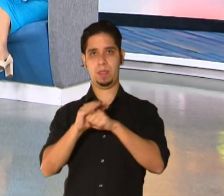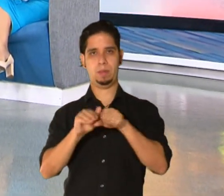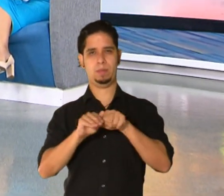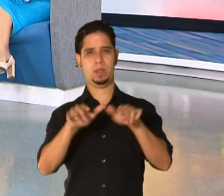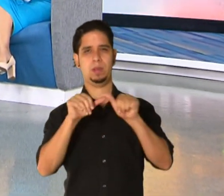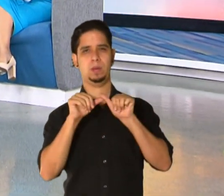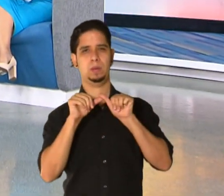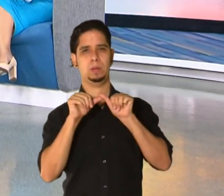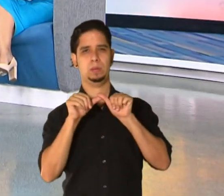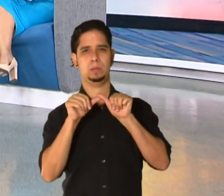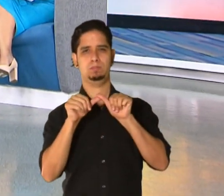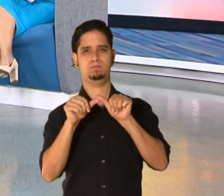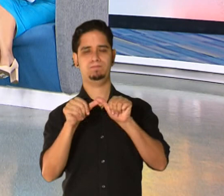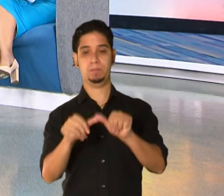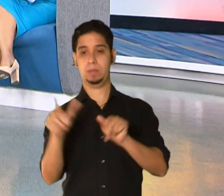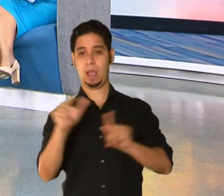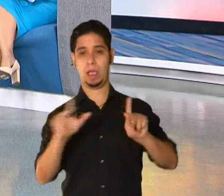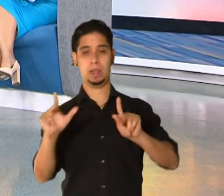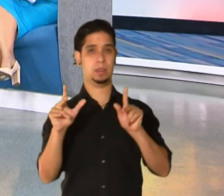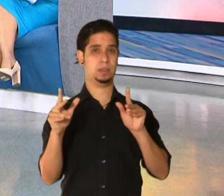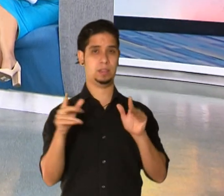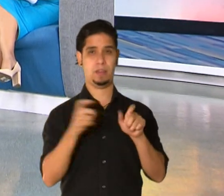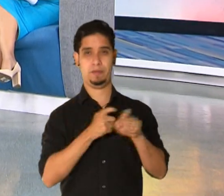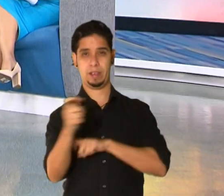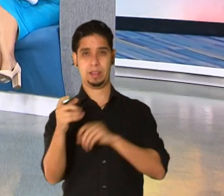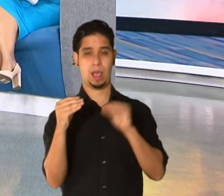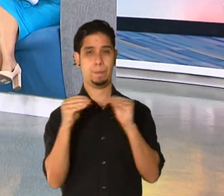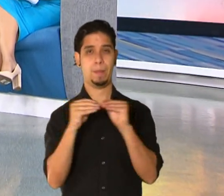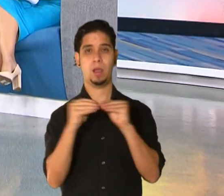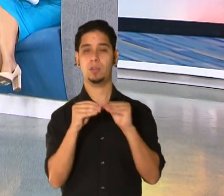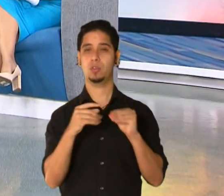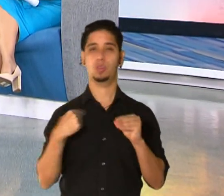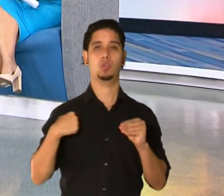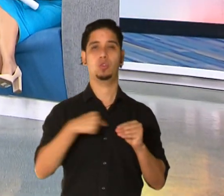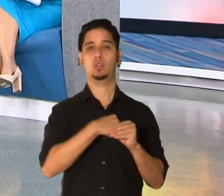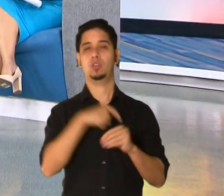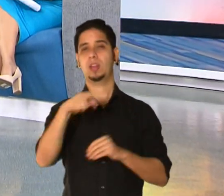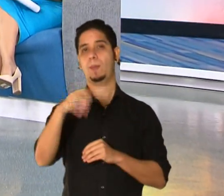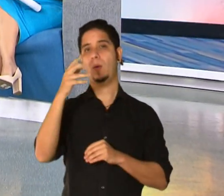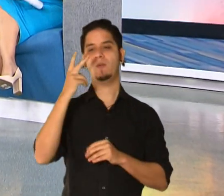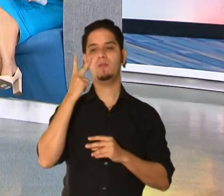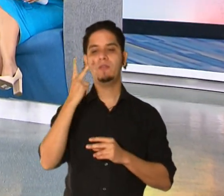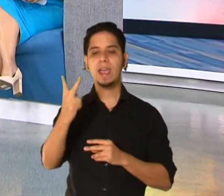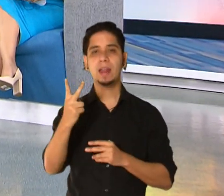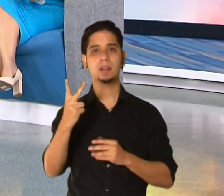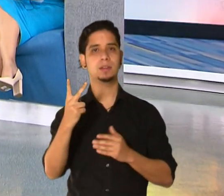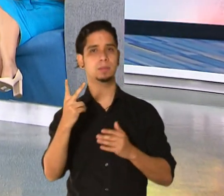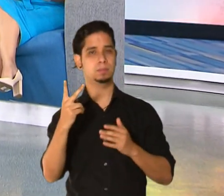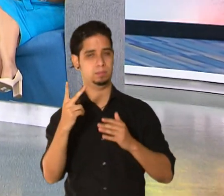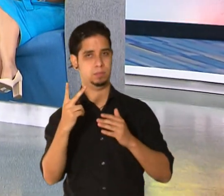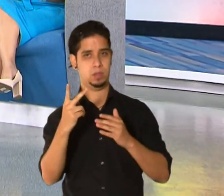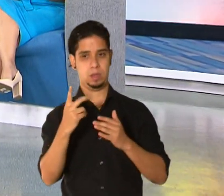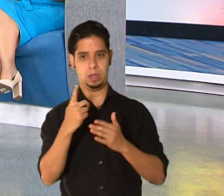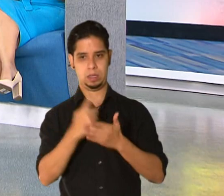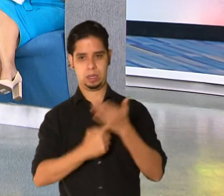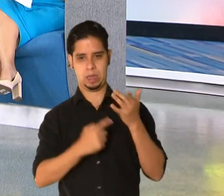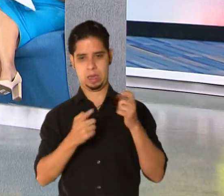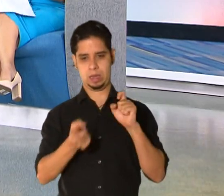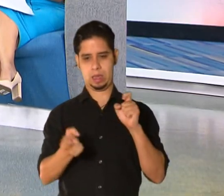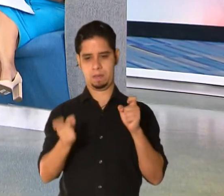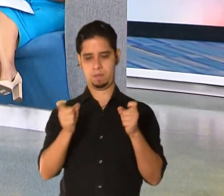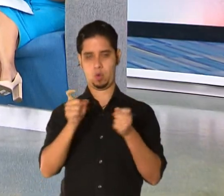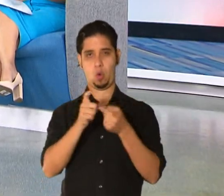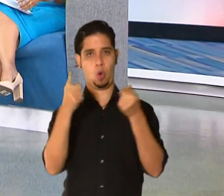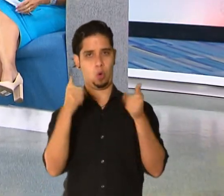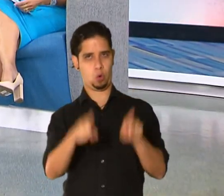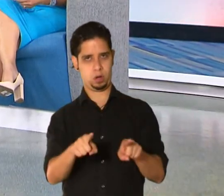la población es cada vez más afectada por este virus, necesitamos ver cuáles son los cambios que hay en la